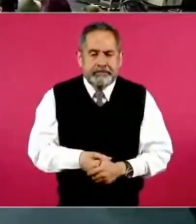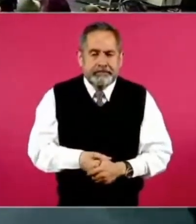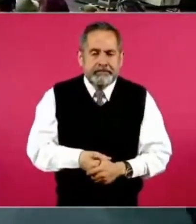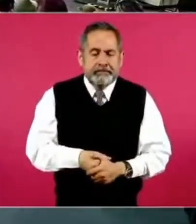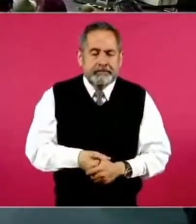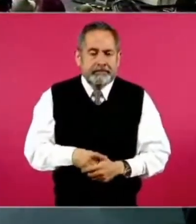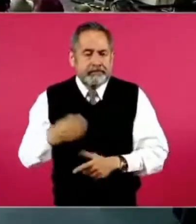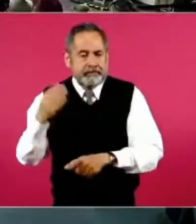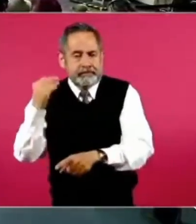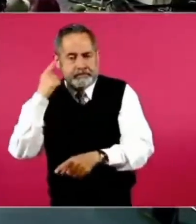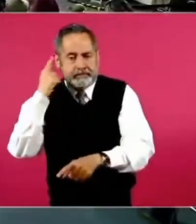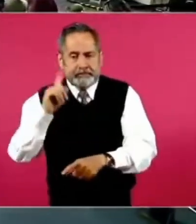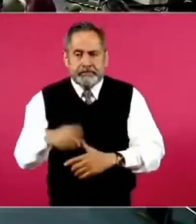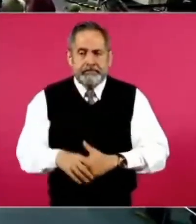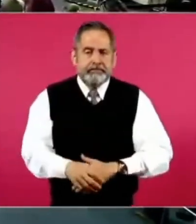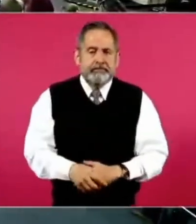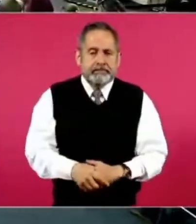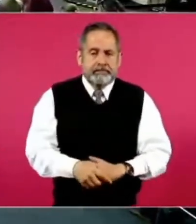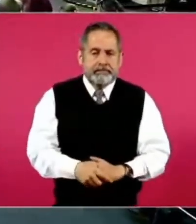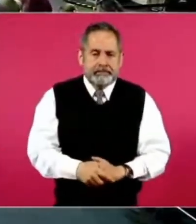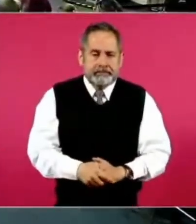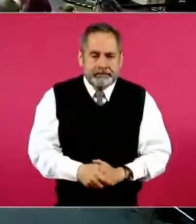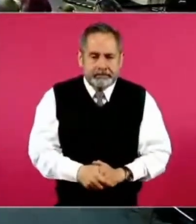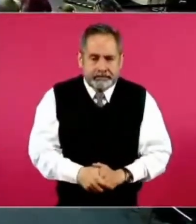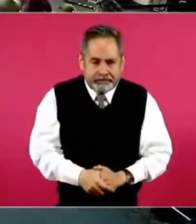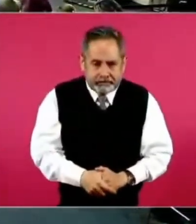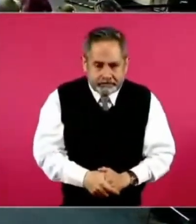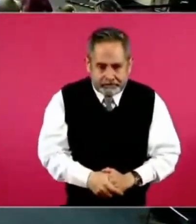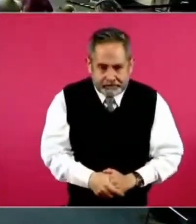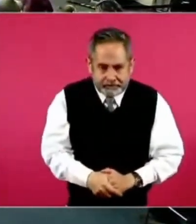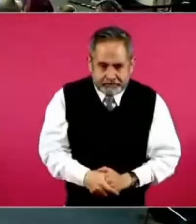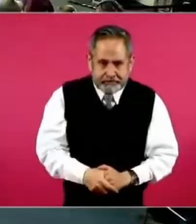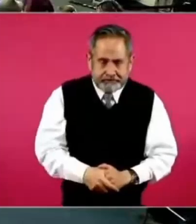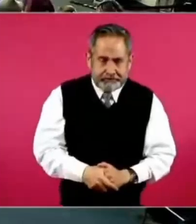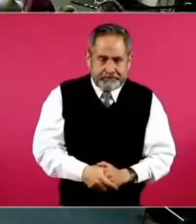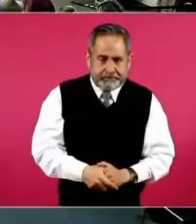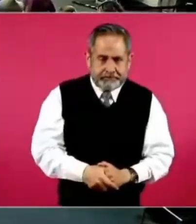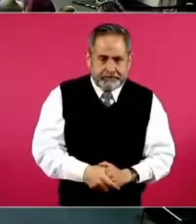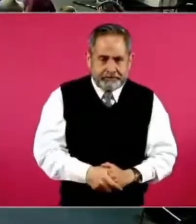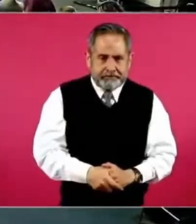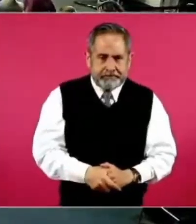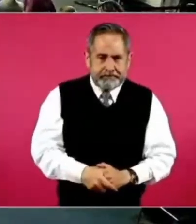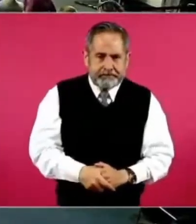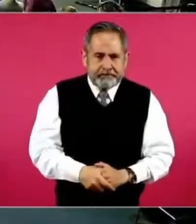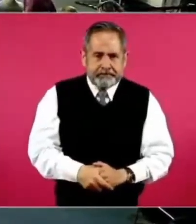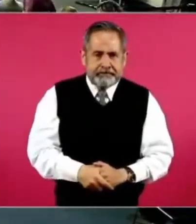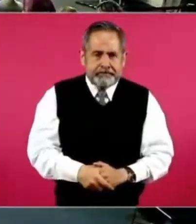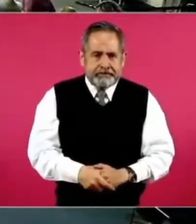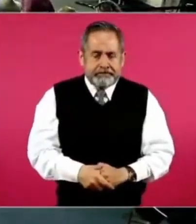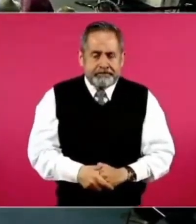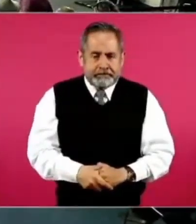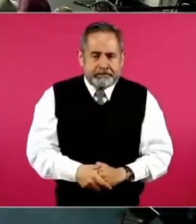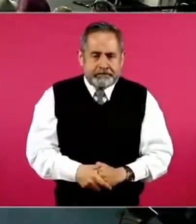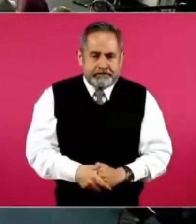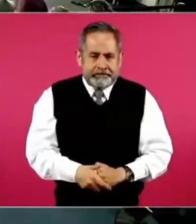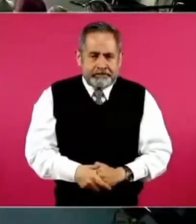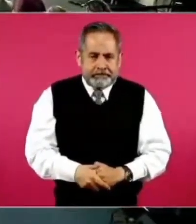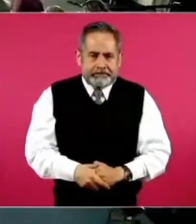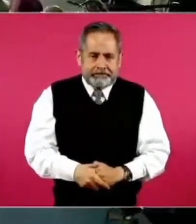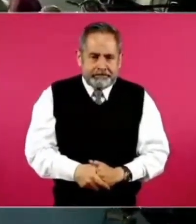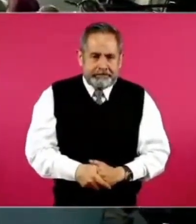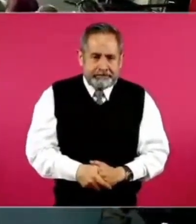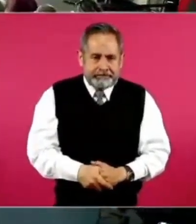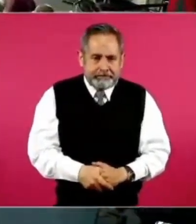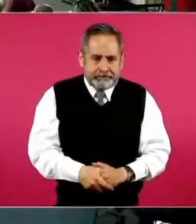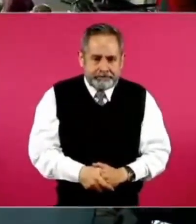Presidente, ya lo hemos comentado aquí, sí, no es correcta y usted ni siquiera acepta reunirse con ellos. Clarificaría muchísimas si dudas.